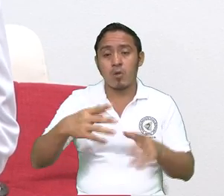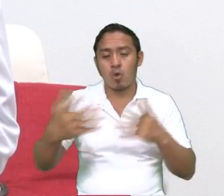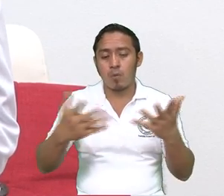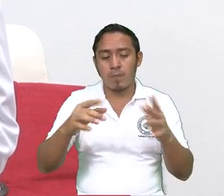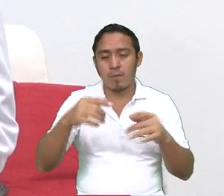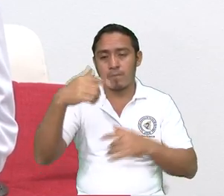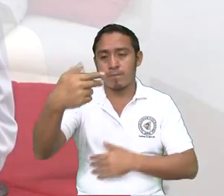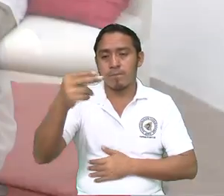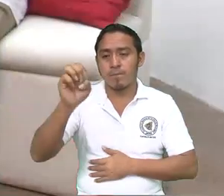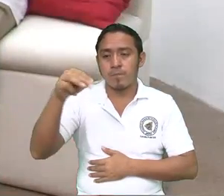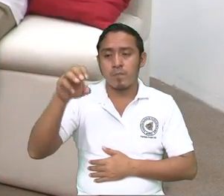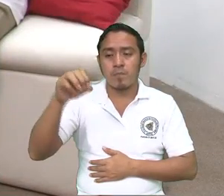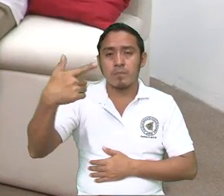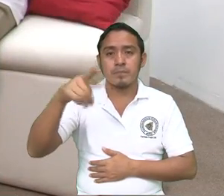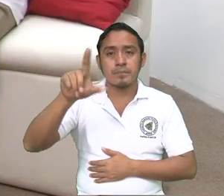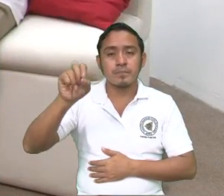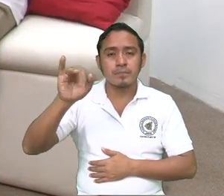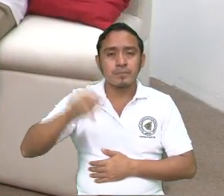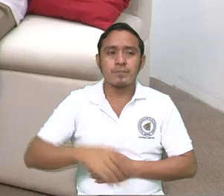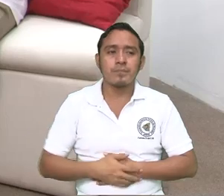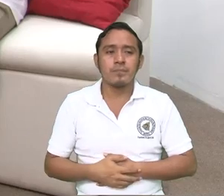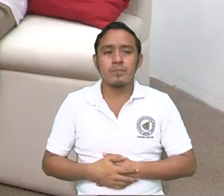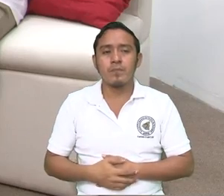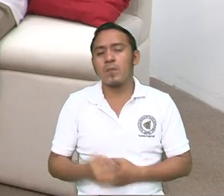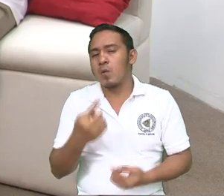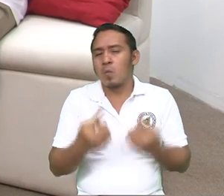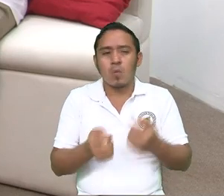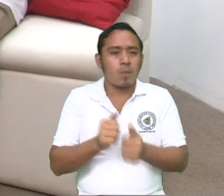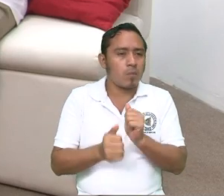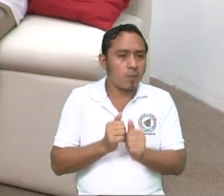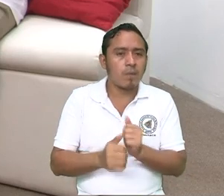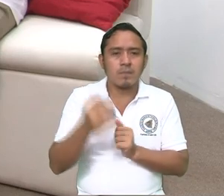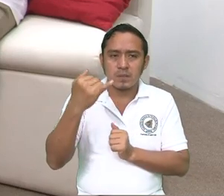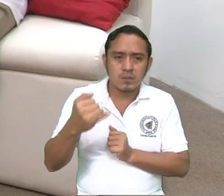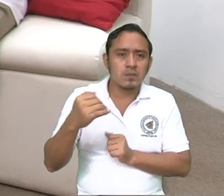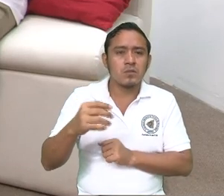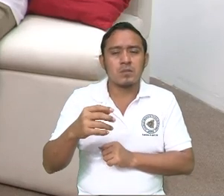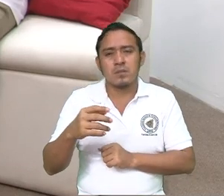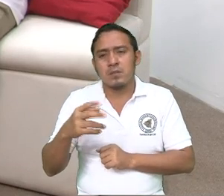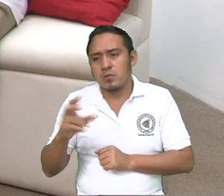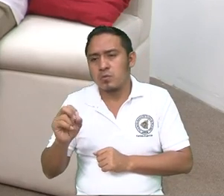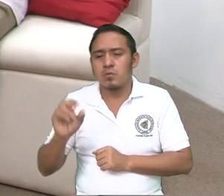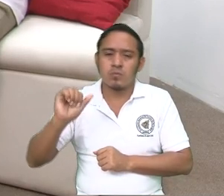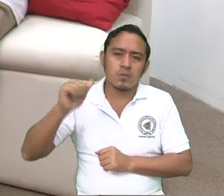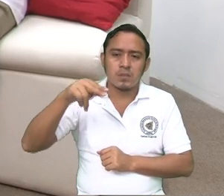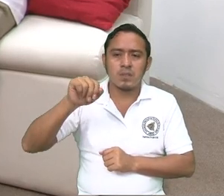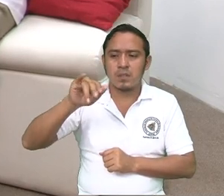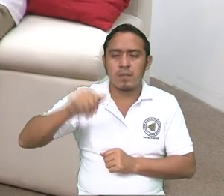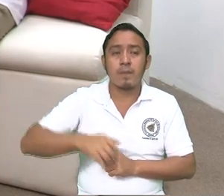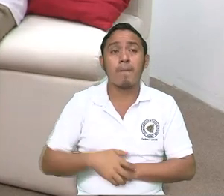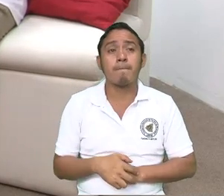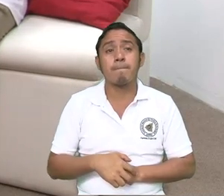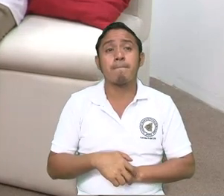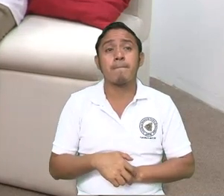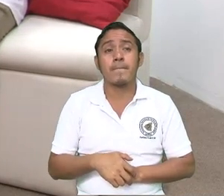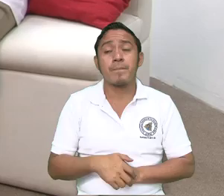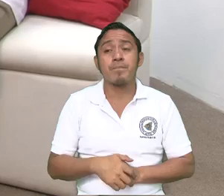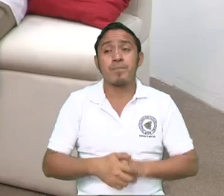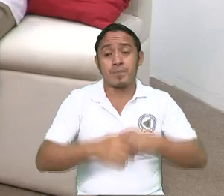que otros factores doctor pueden causar o producir anime si en la clasificación